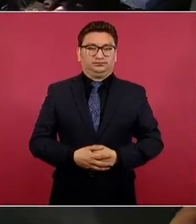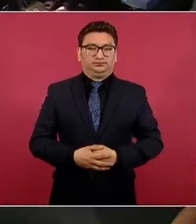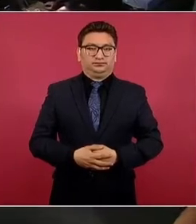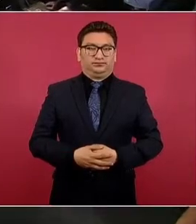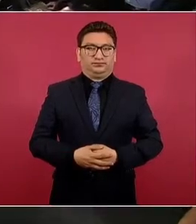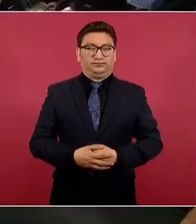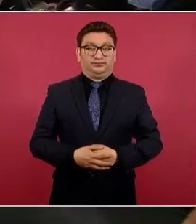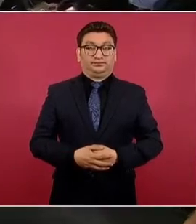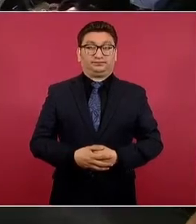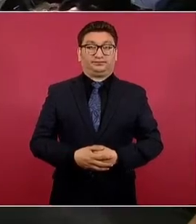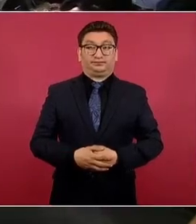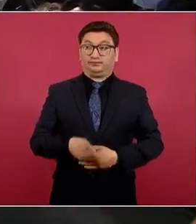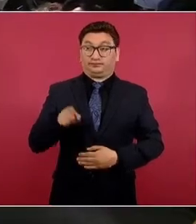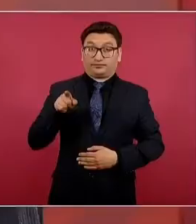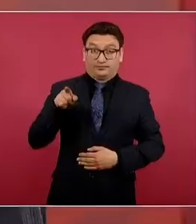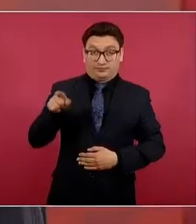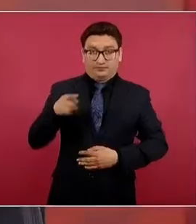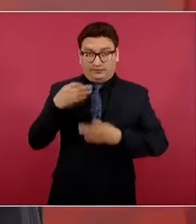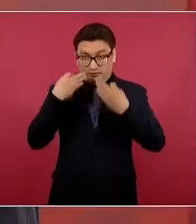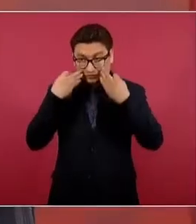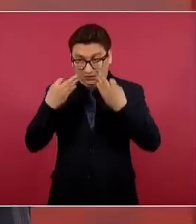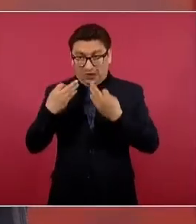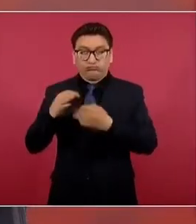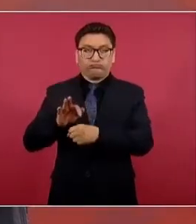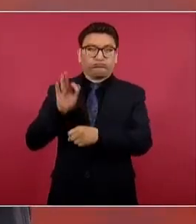Que es un tratamiento